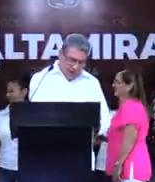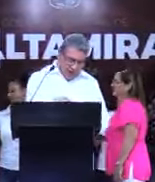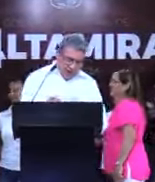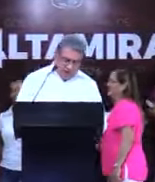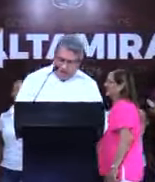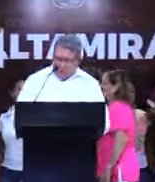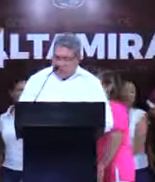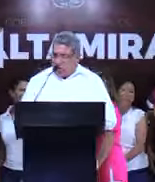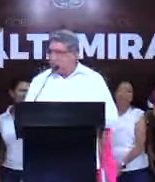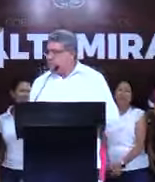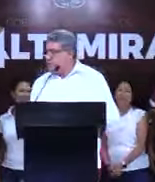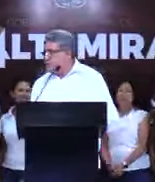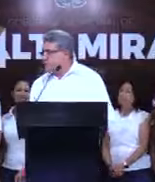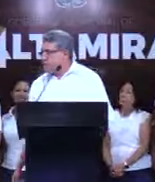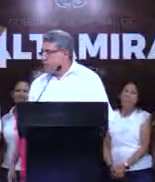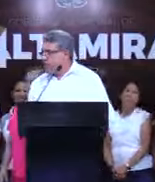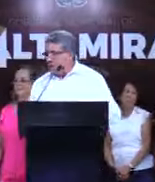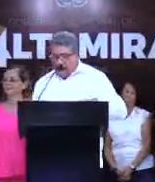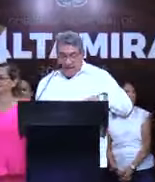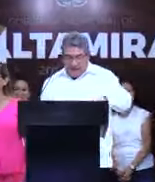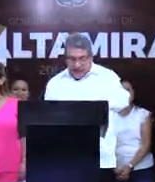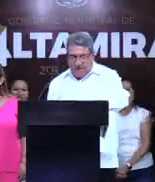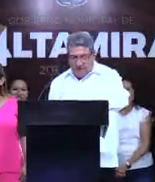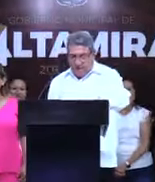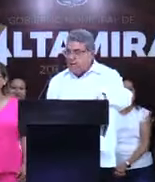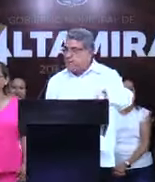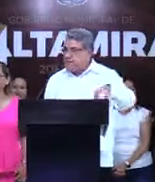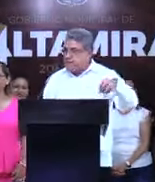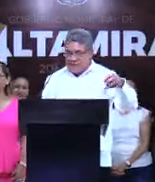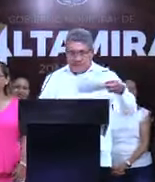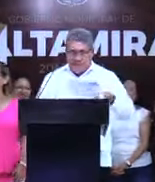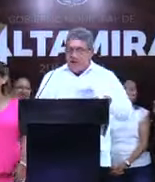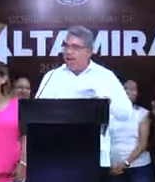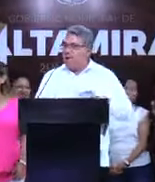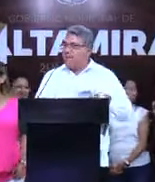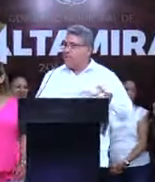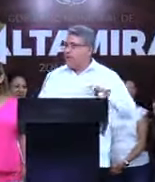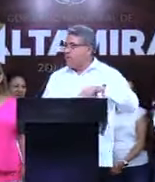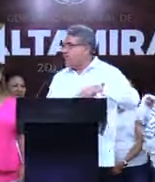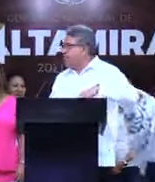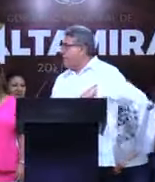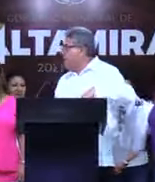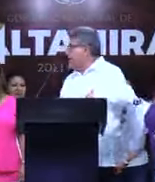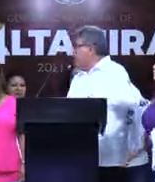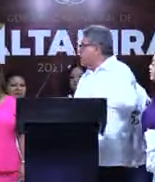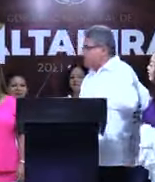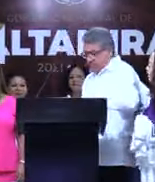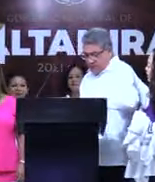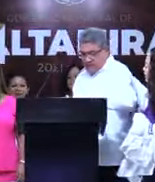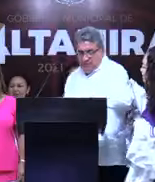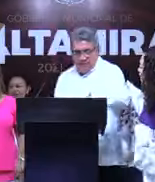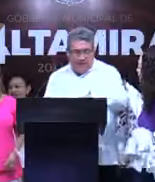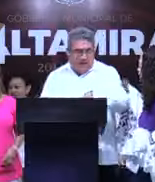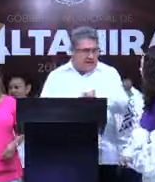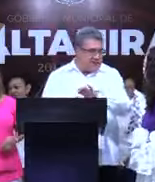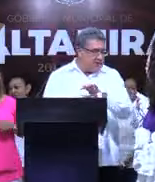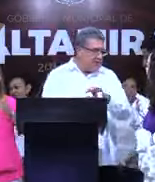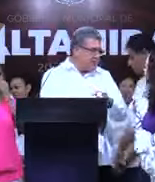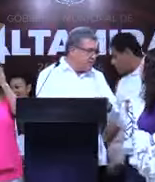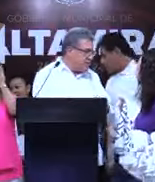A ver, Cachibol. Ah, también, sí. Sí. A ver, Cachibol, pásenmela, por favor. Vamos a